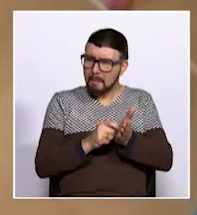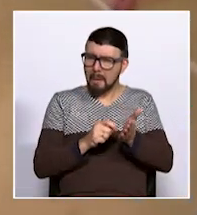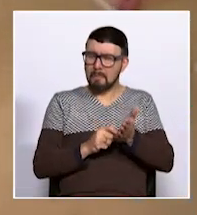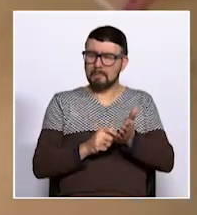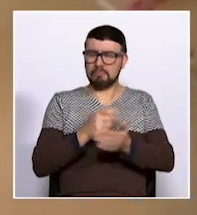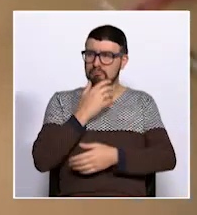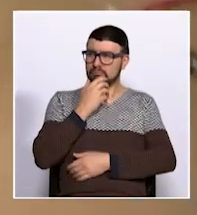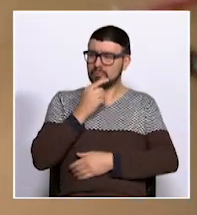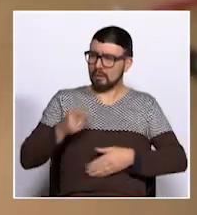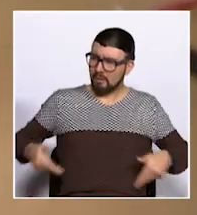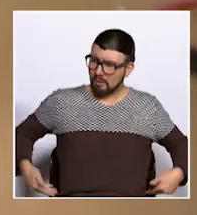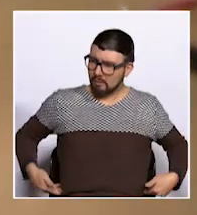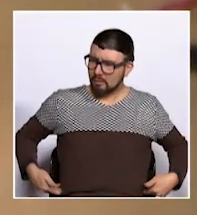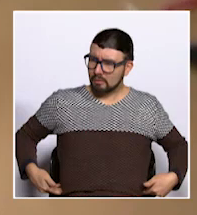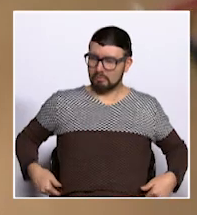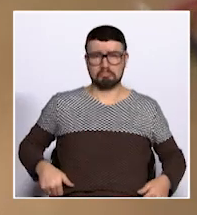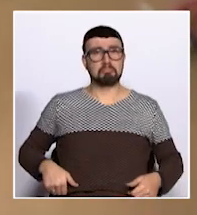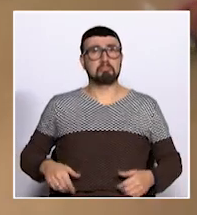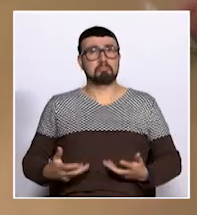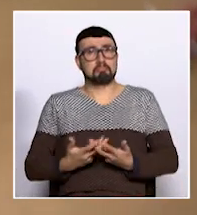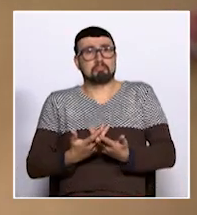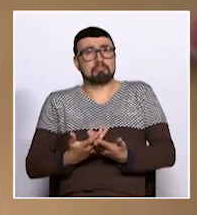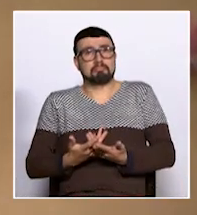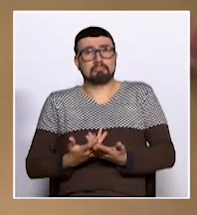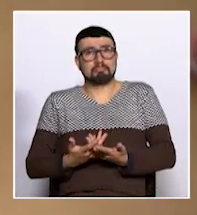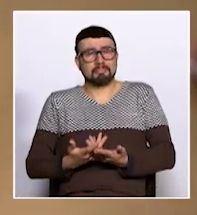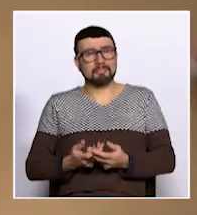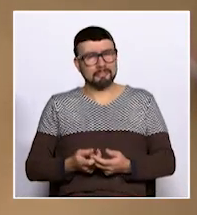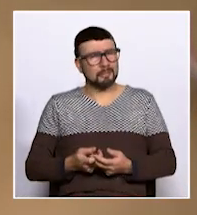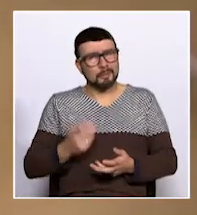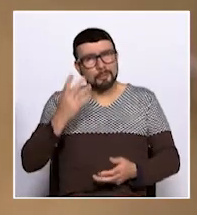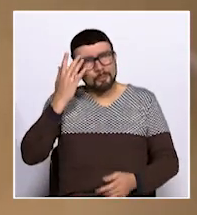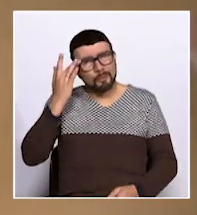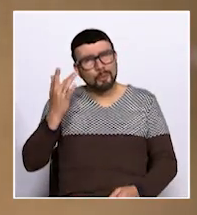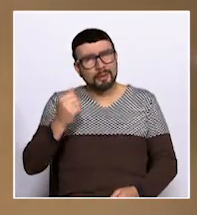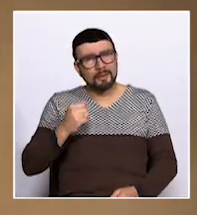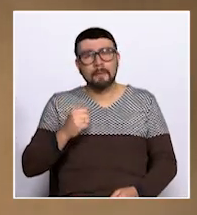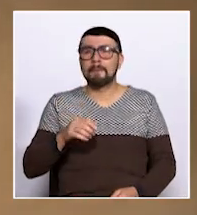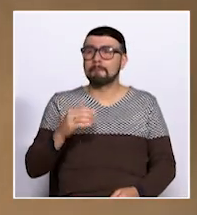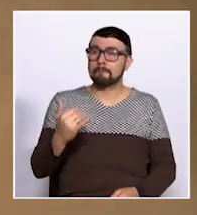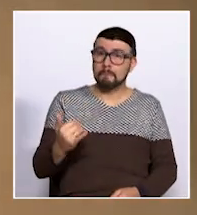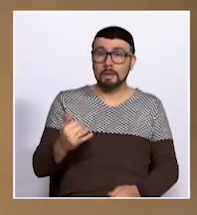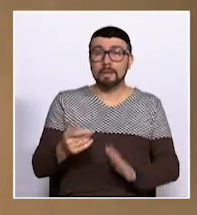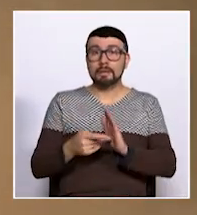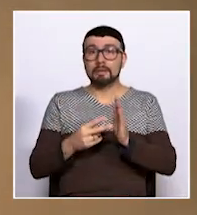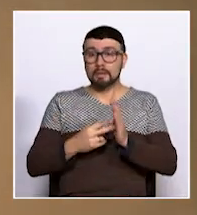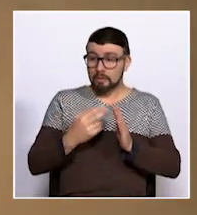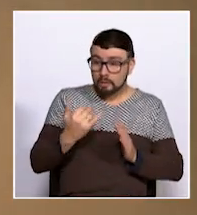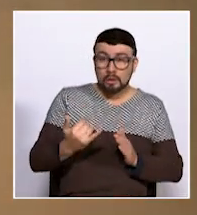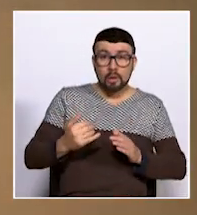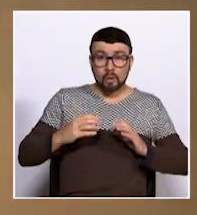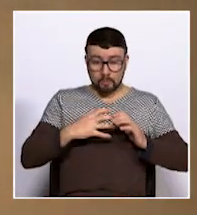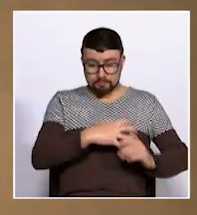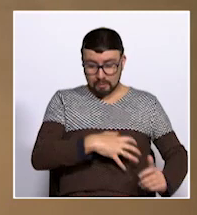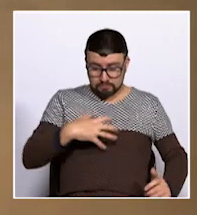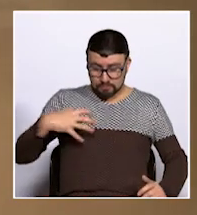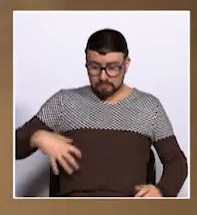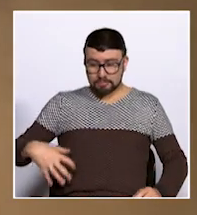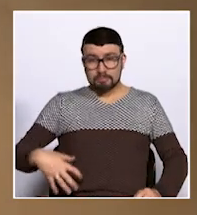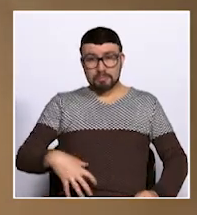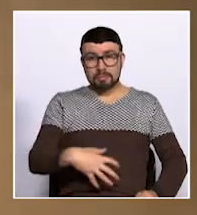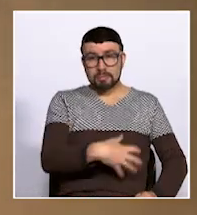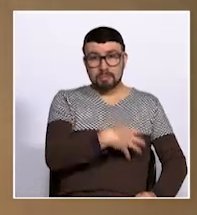realmente le están hablando uno en chino. Y es porque realmente la representación de cada uno de nuestros